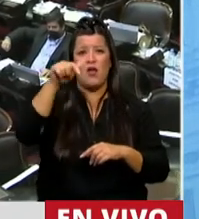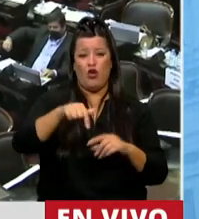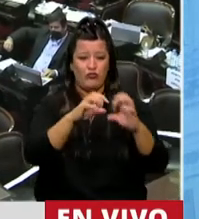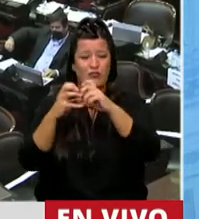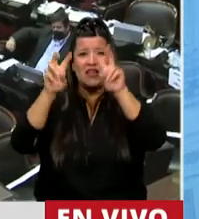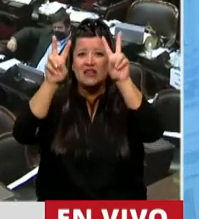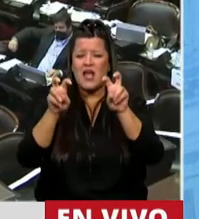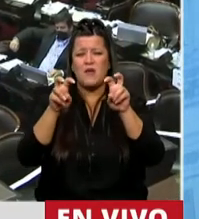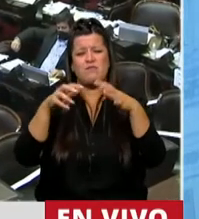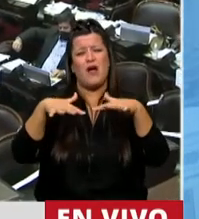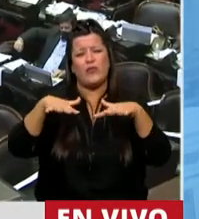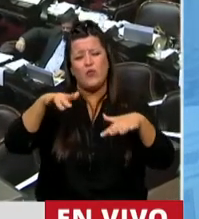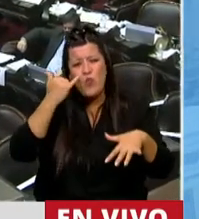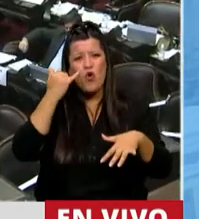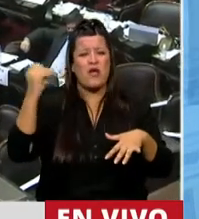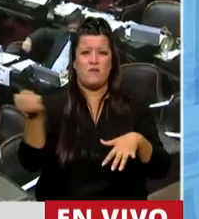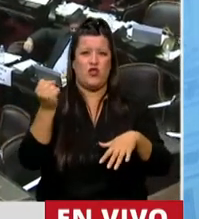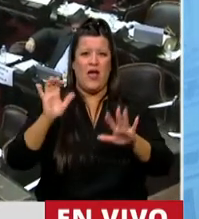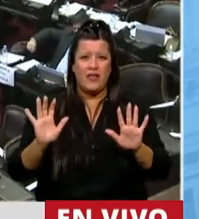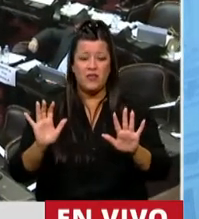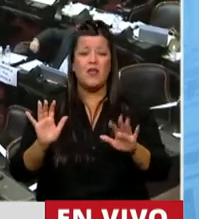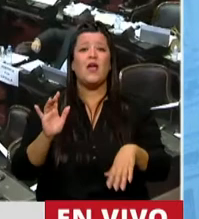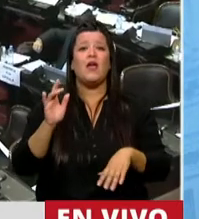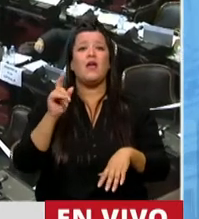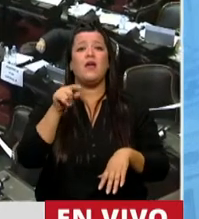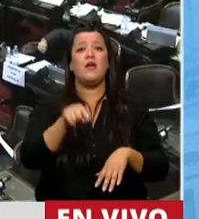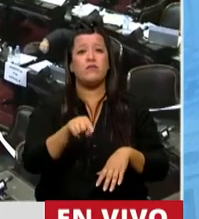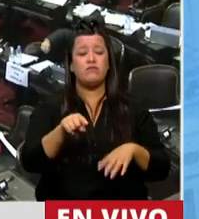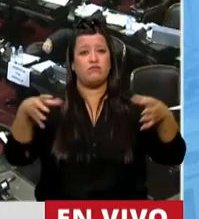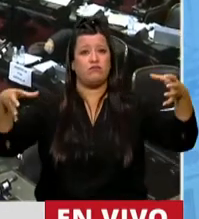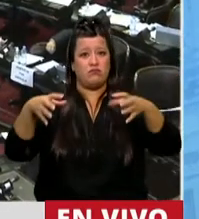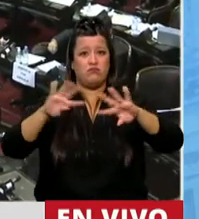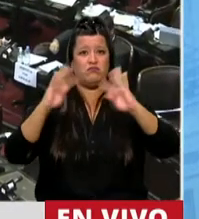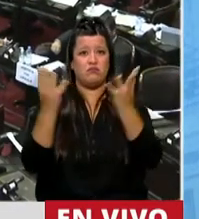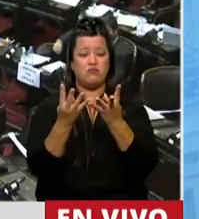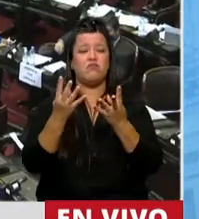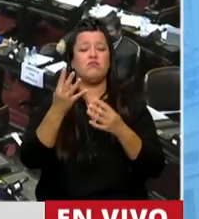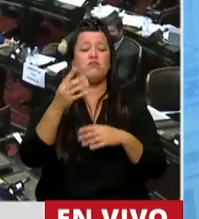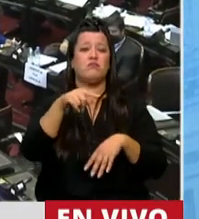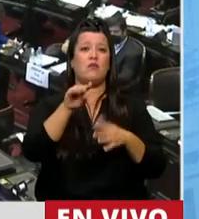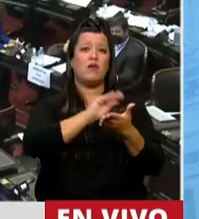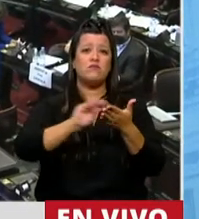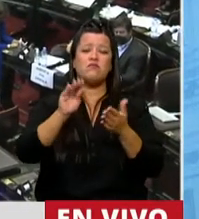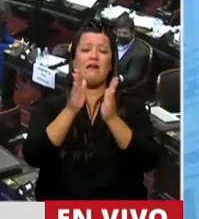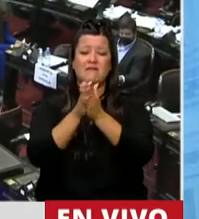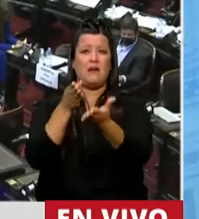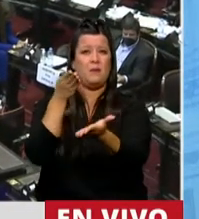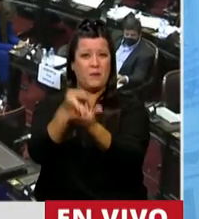tratando este tema tan importante, creo que desde este alto cuerpo legislativo nacional pidamos